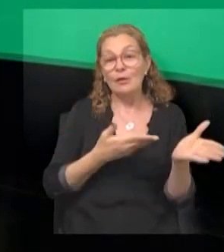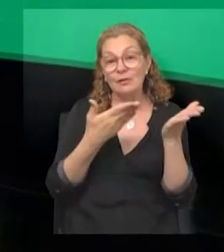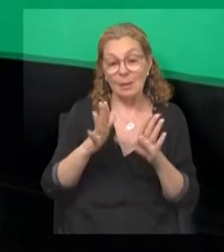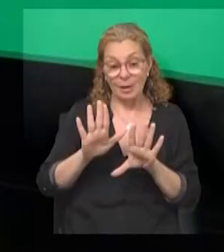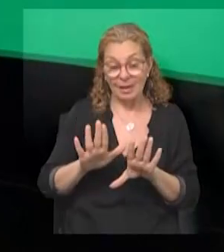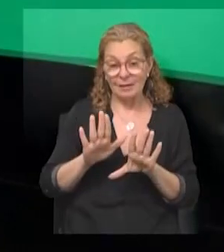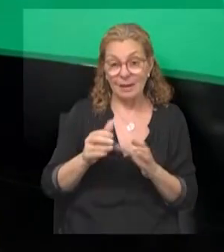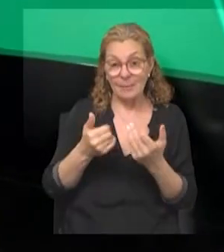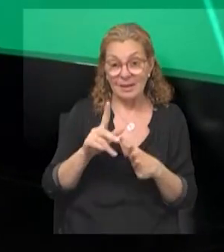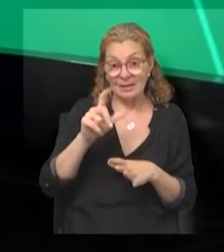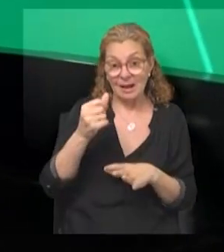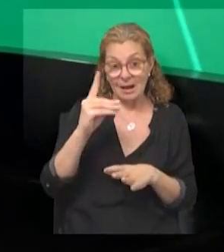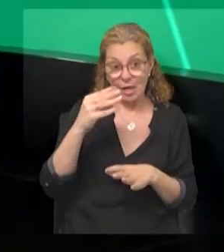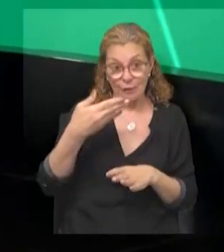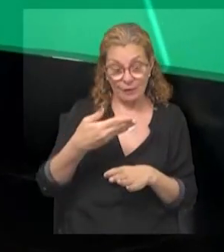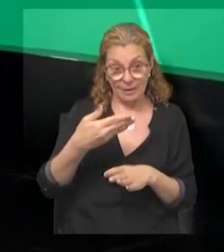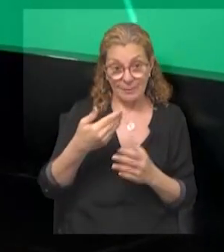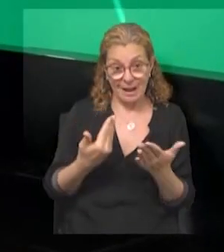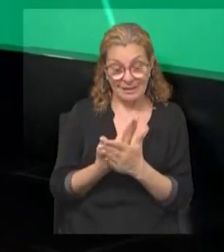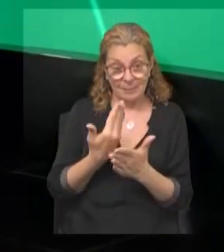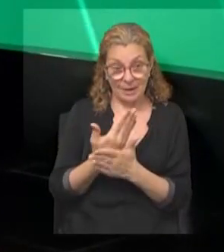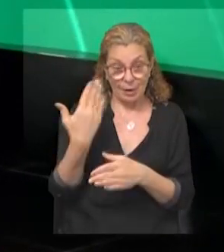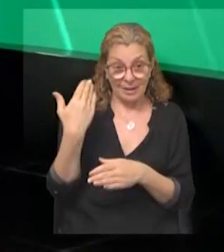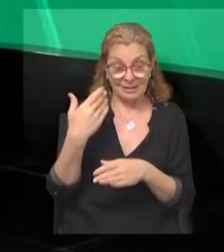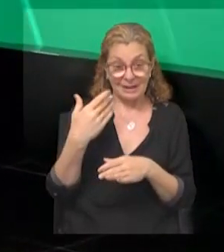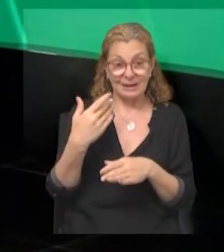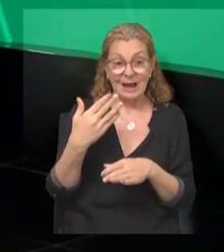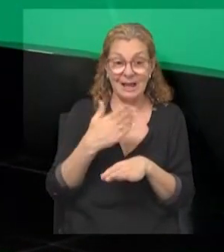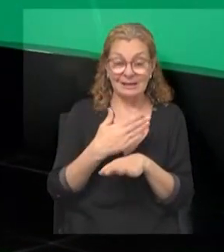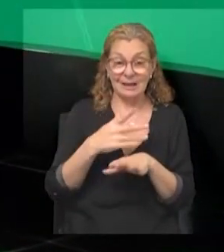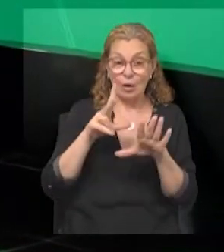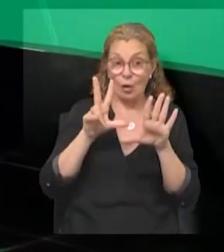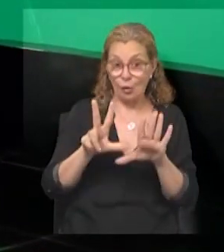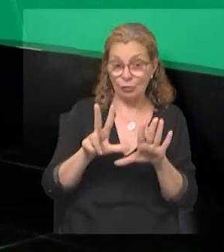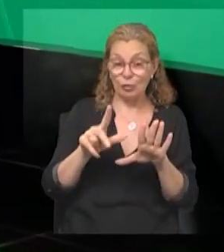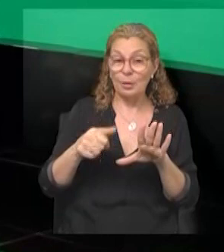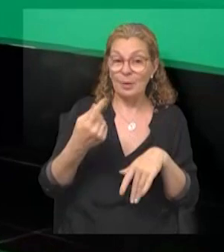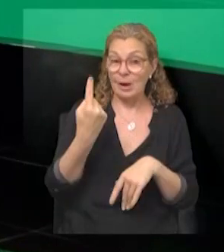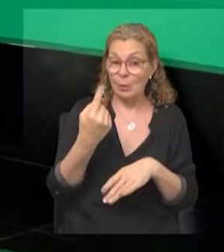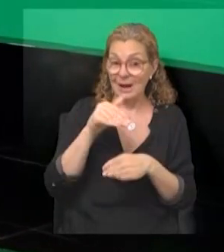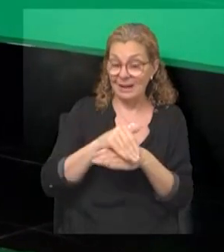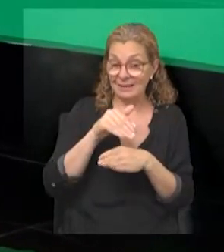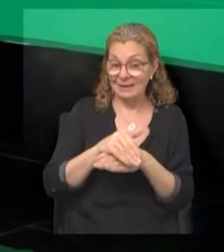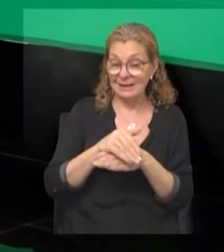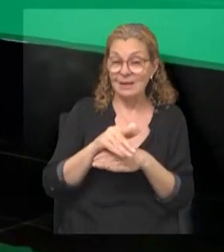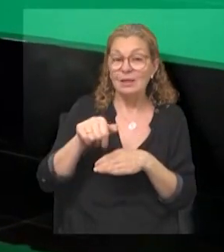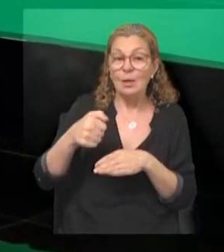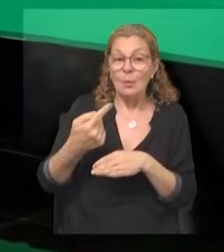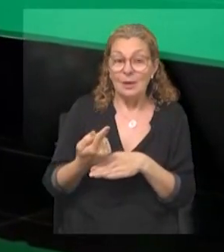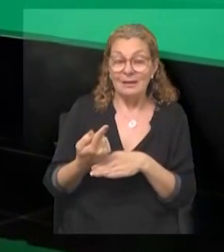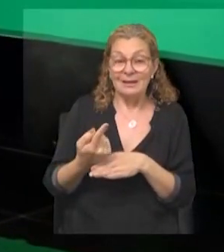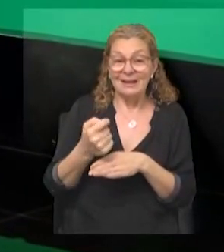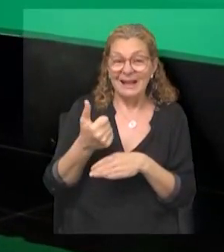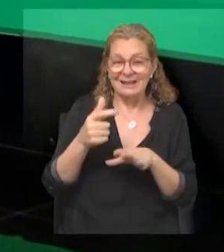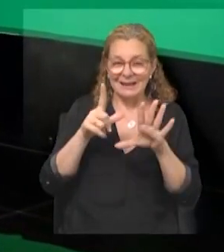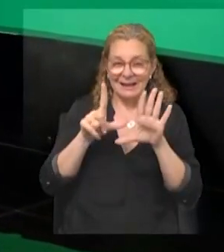a quedarse porque ya viene lado mañana bien temprano primera edición de MB de noticias 8 de la mañana a las 13 del segundo turno informativo de la jornada y